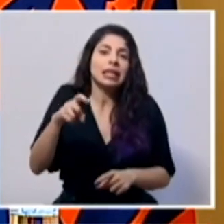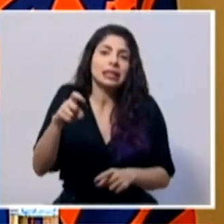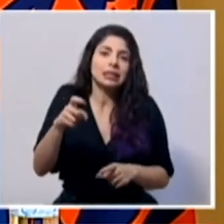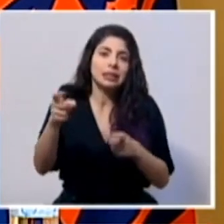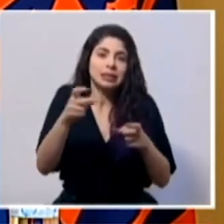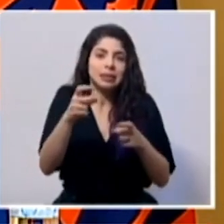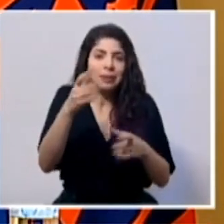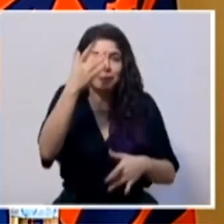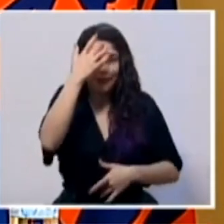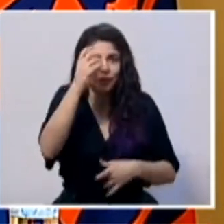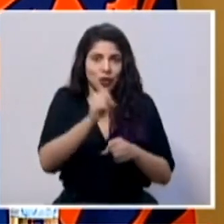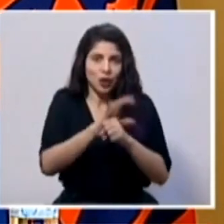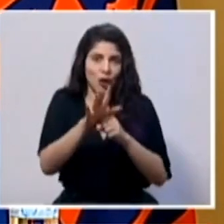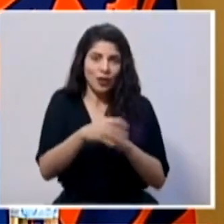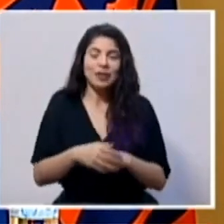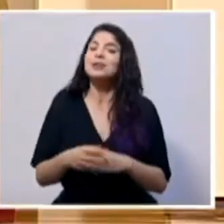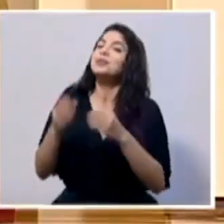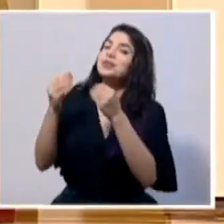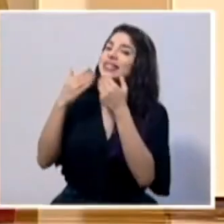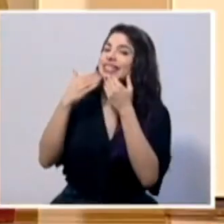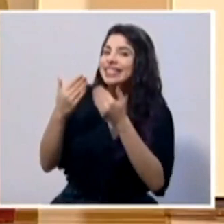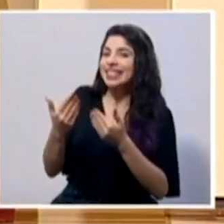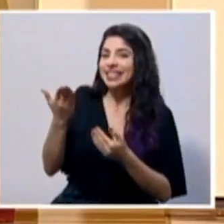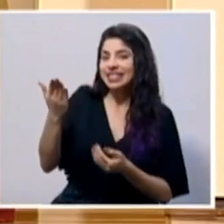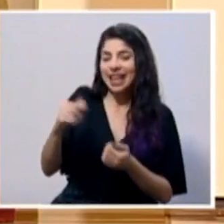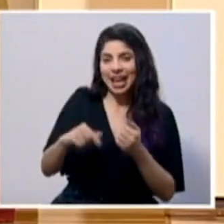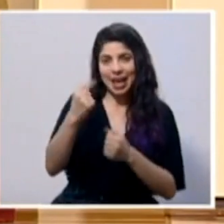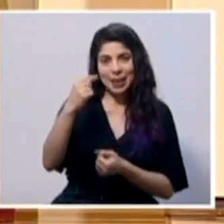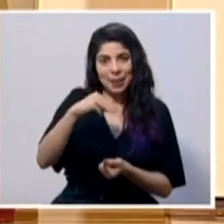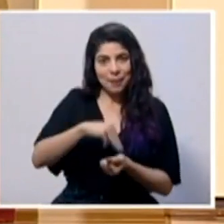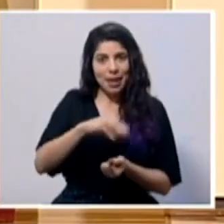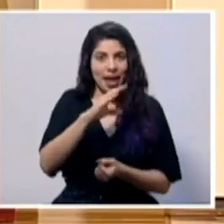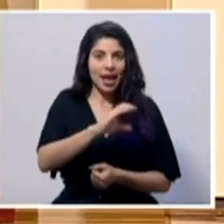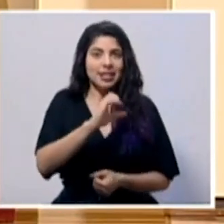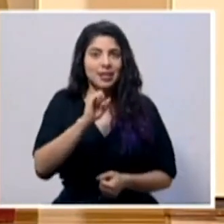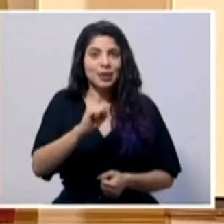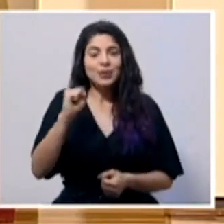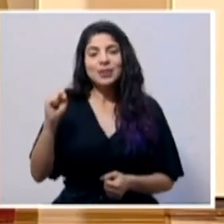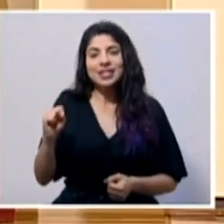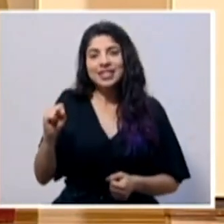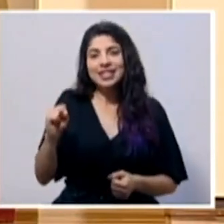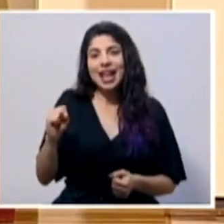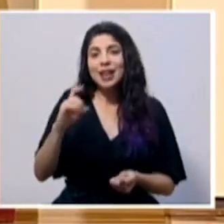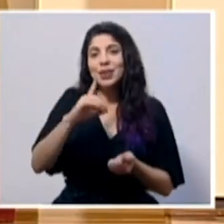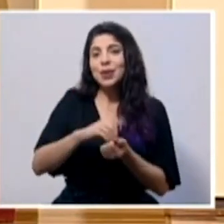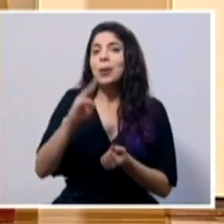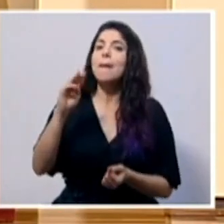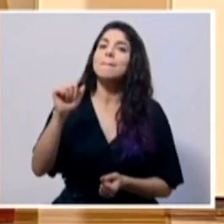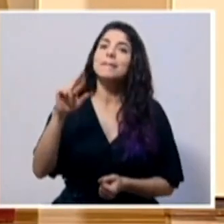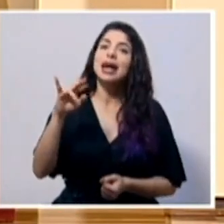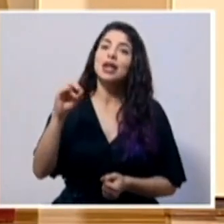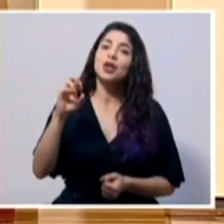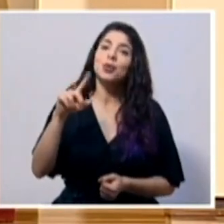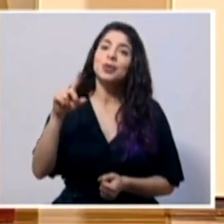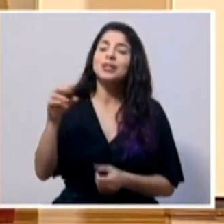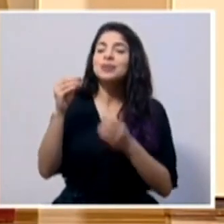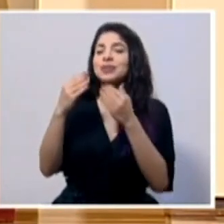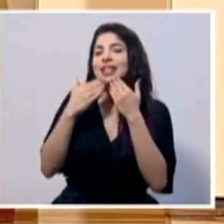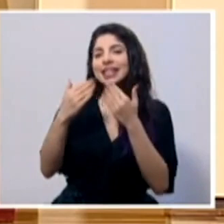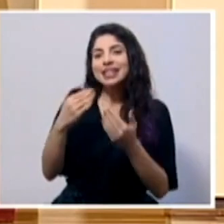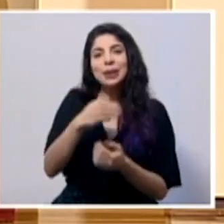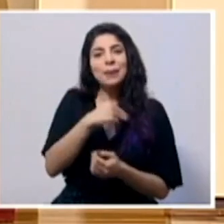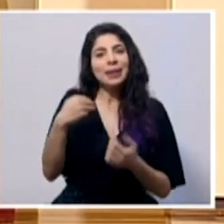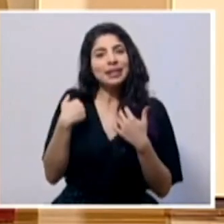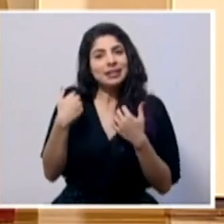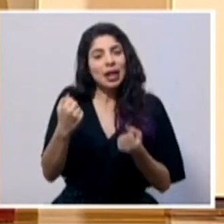de pacientes con COVID. Muchísimas gracias al gerente médico de la Caja Costarricense de Seguro Social, el doctor Mario Ruiz. Muchísimas gracias al ministro